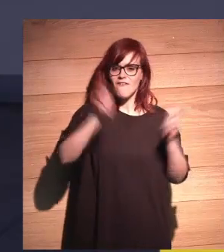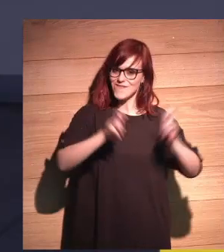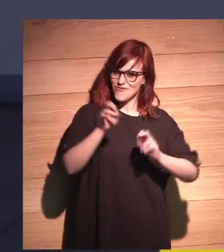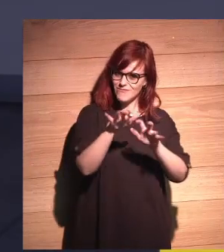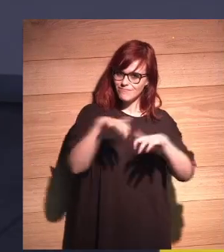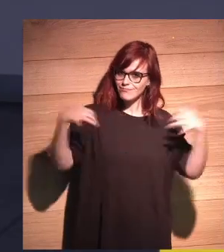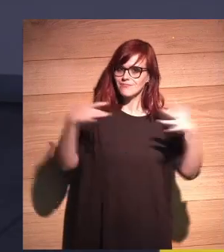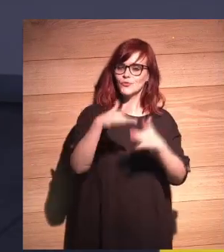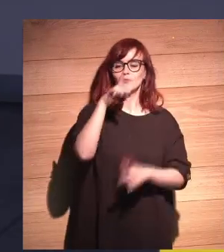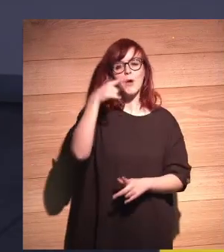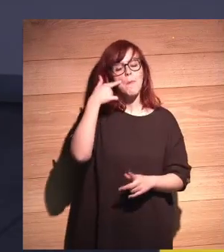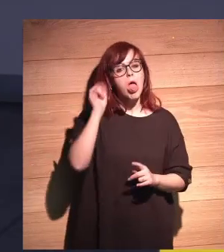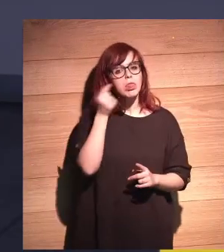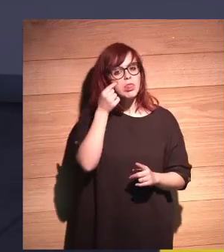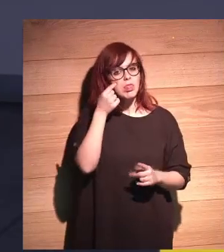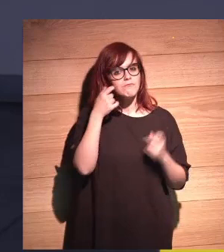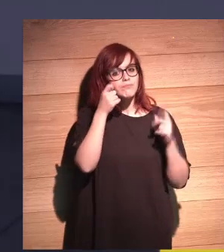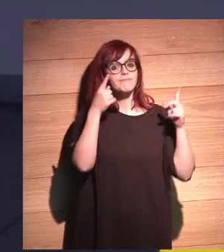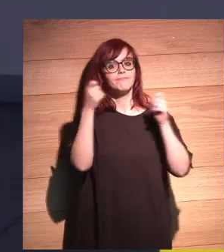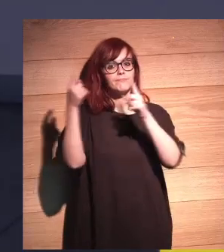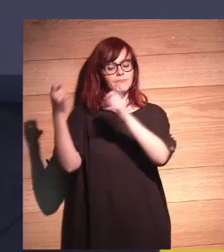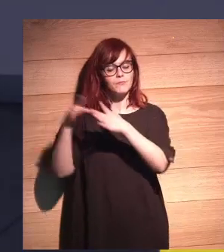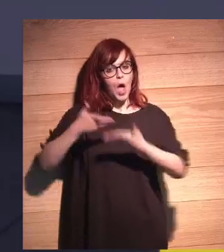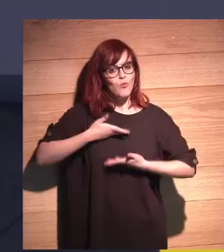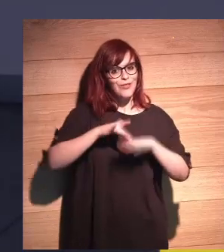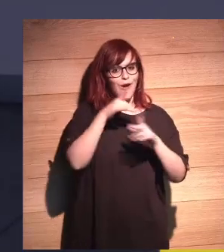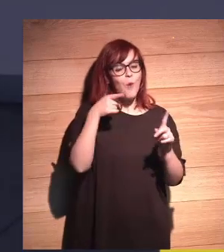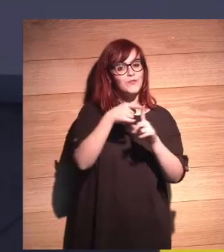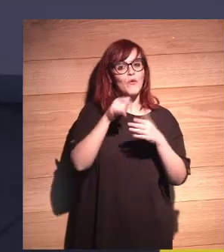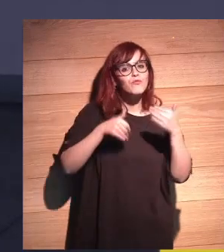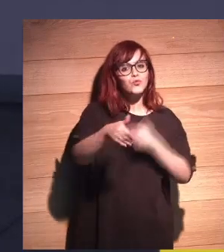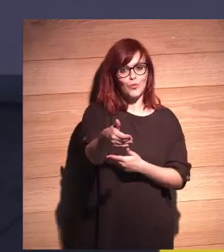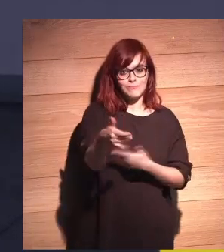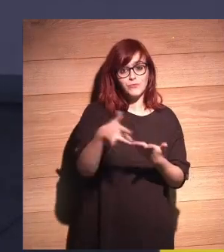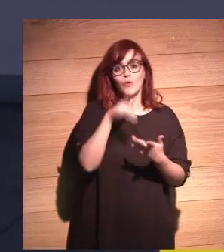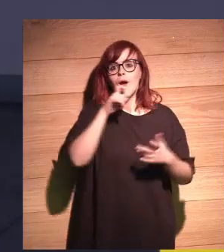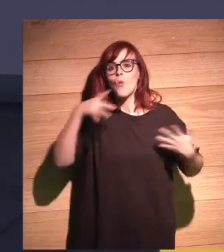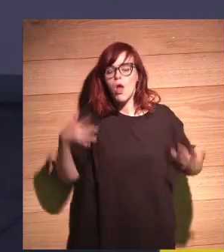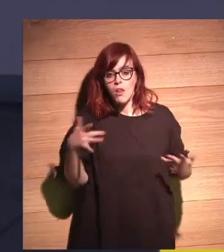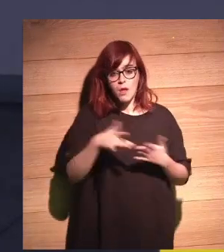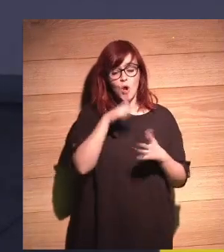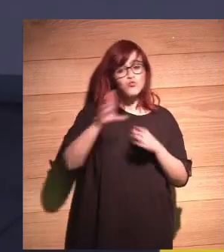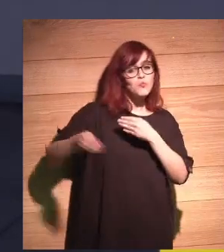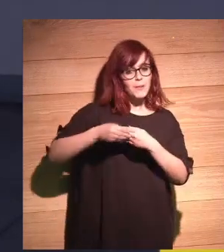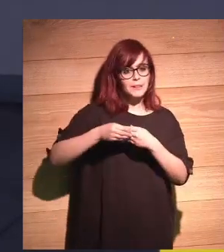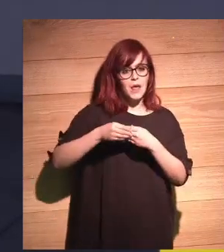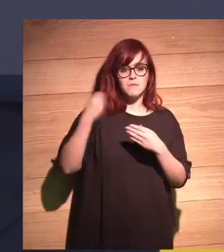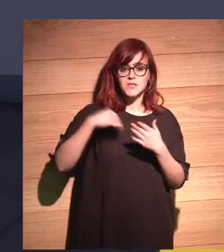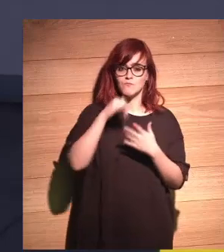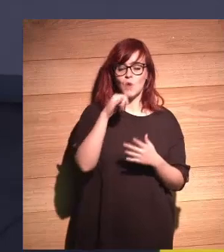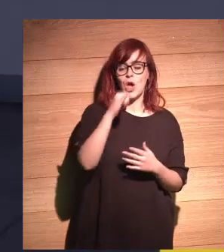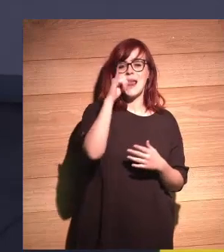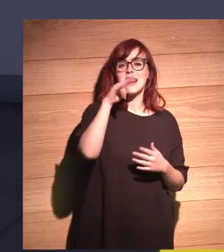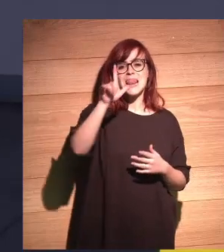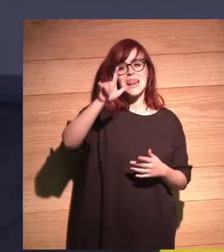a descubrir esas oportunidades que nos brinda el futuro. En el suplemento hemos hecho una entrevista a Jerry Leonard. Yo